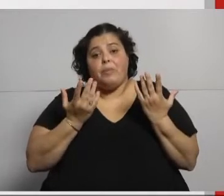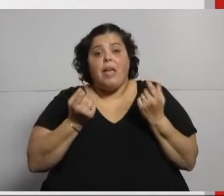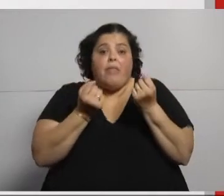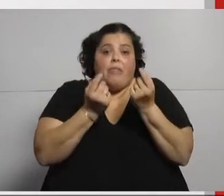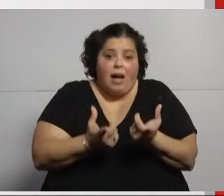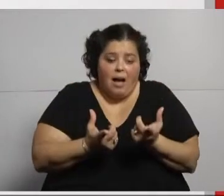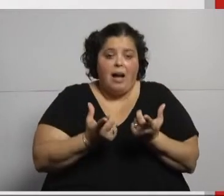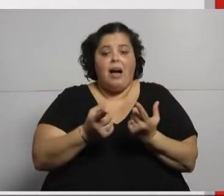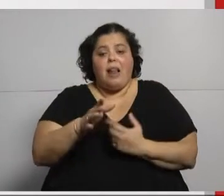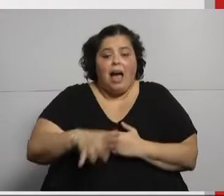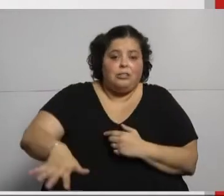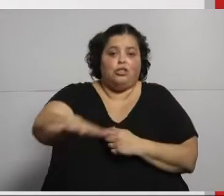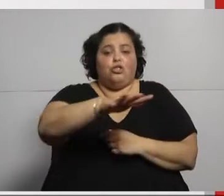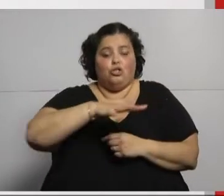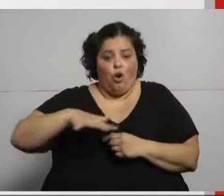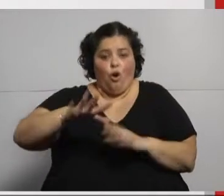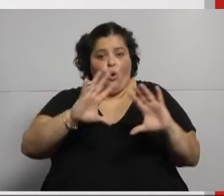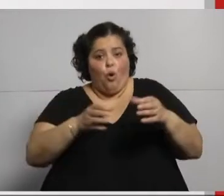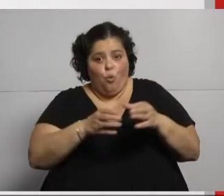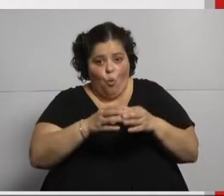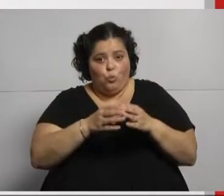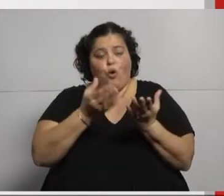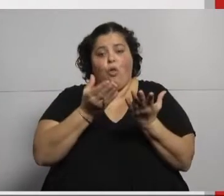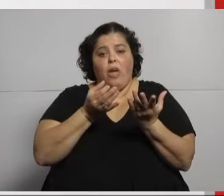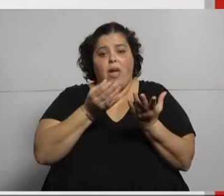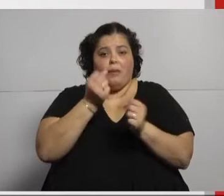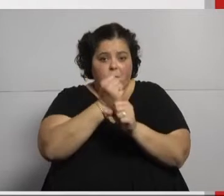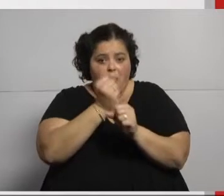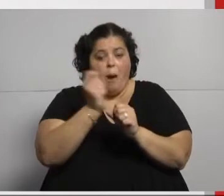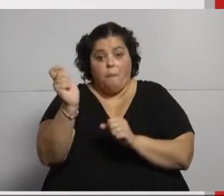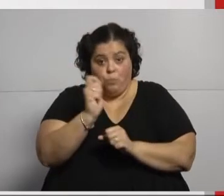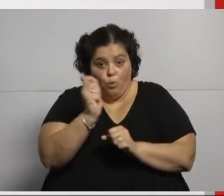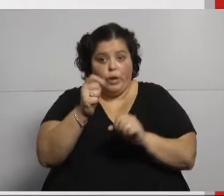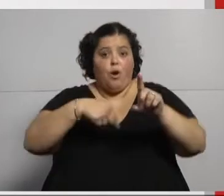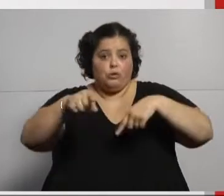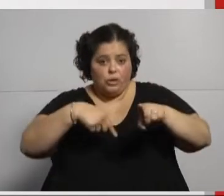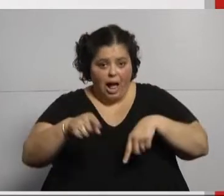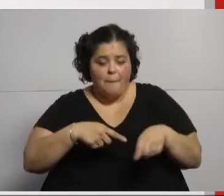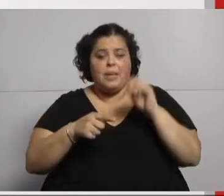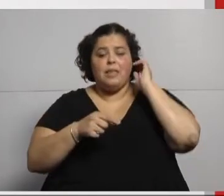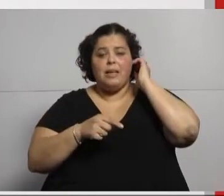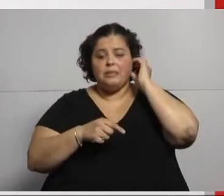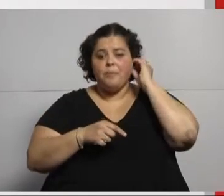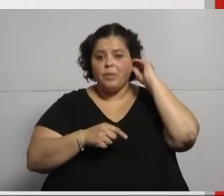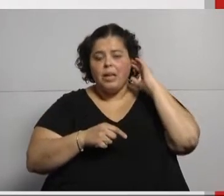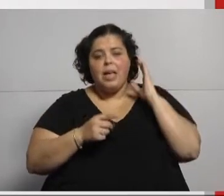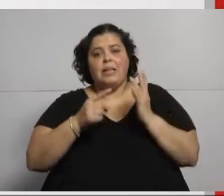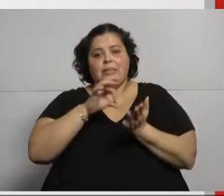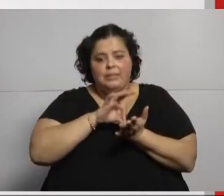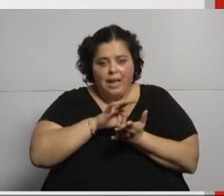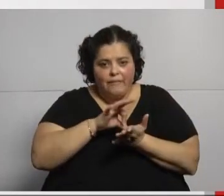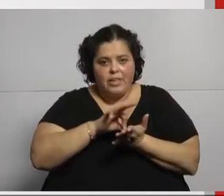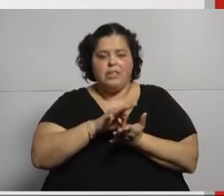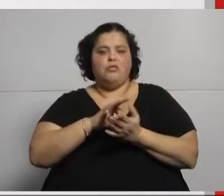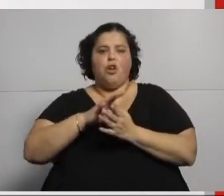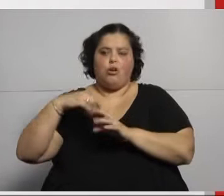dotar obviamente a todo el conjunto de servidores públicos vinculados a los trámites y servicios, sobre todo aquellos recurrentes que